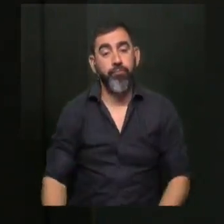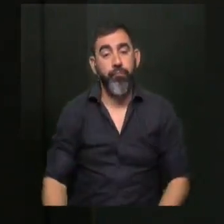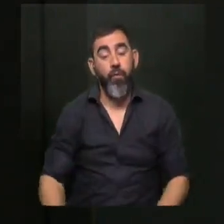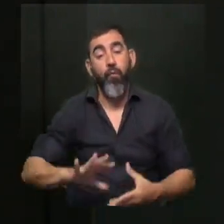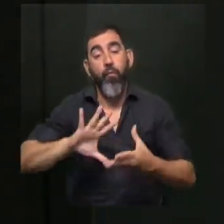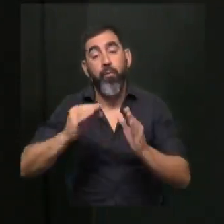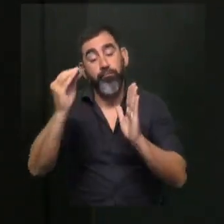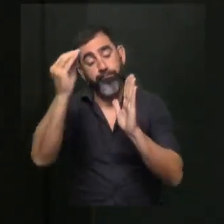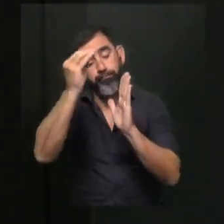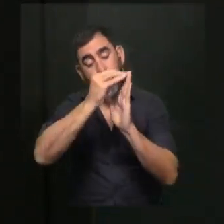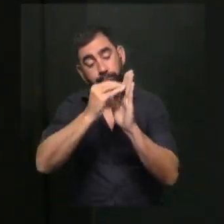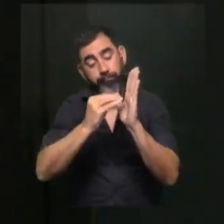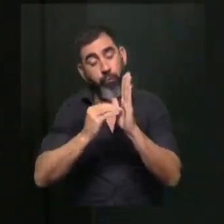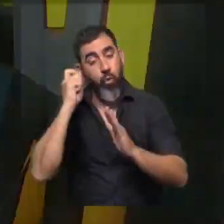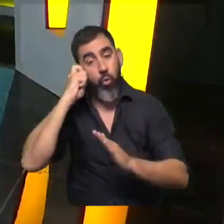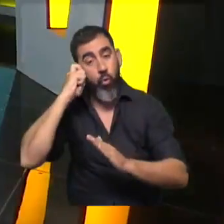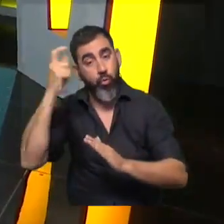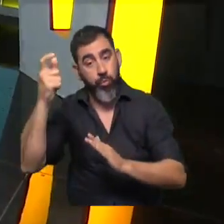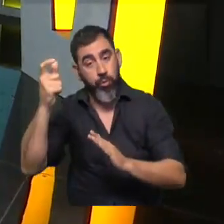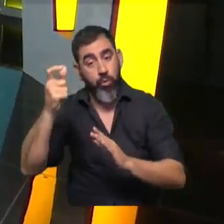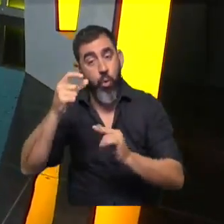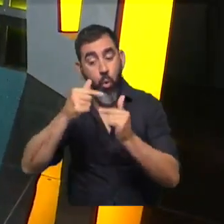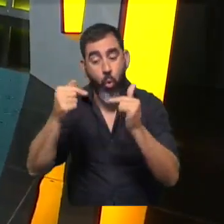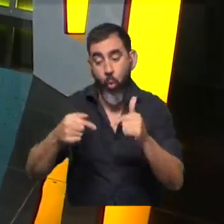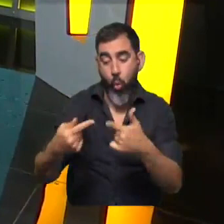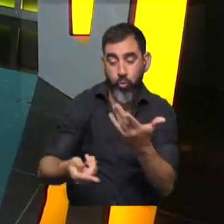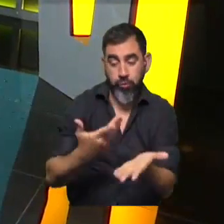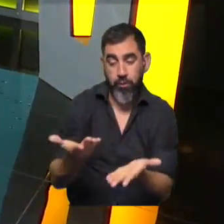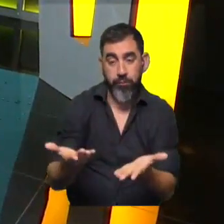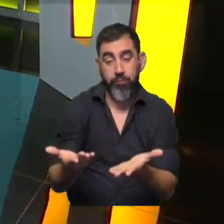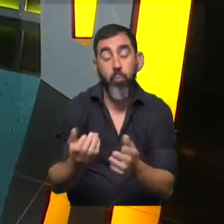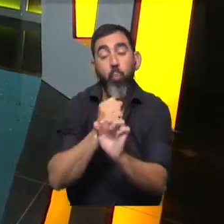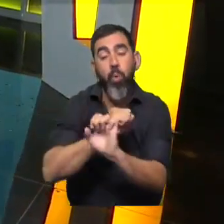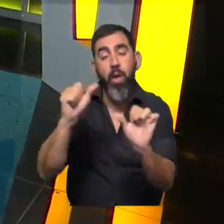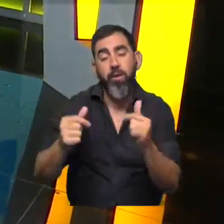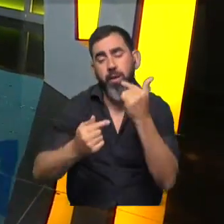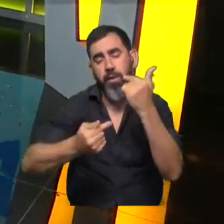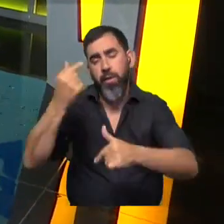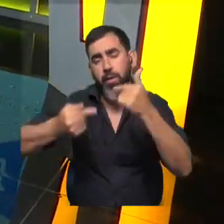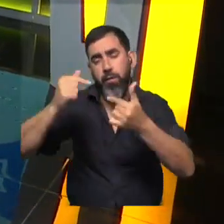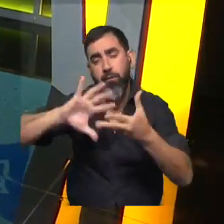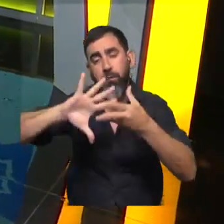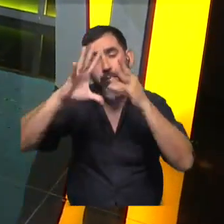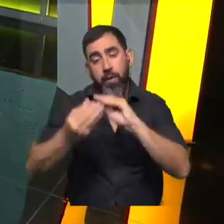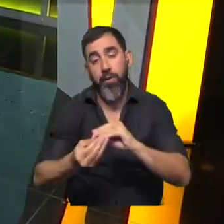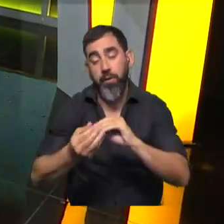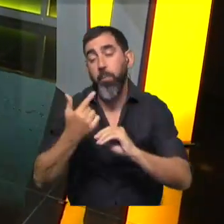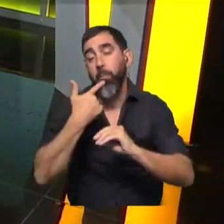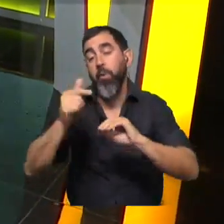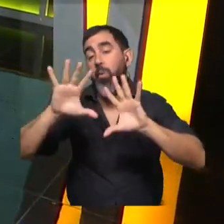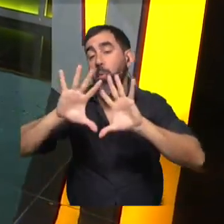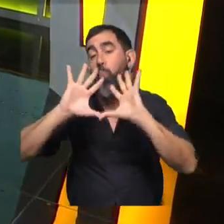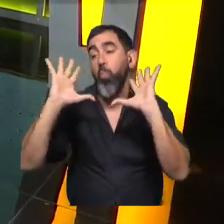camino de registrar ese conocimiento o ese producto. Y eso puede hacerse de diferentes modos. En el mundo,